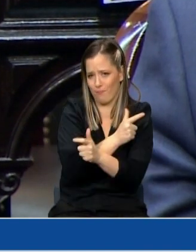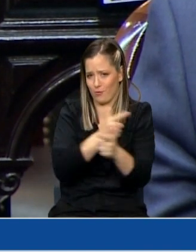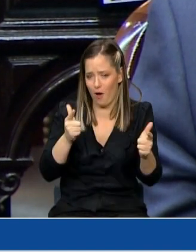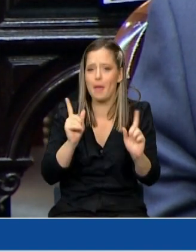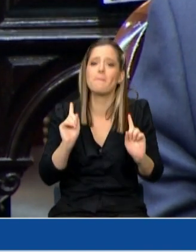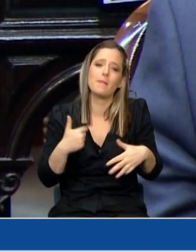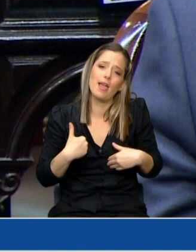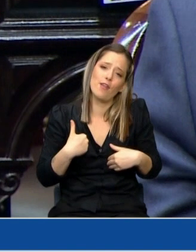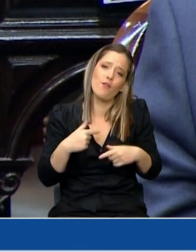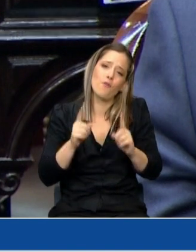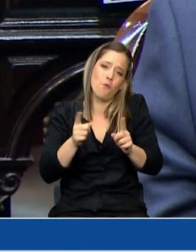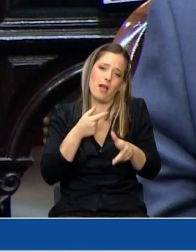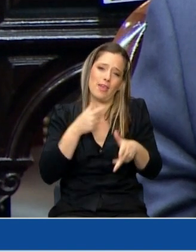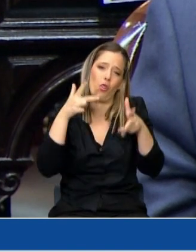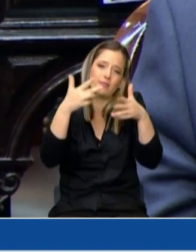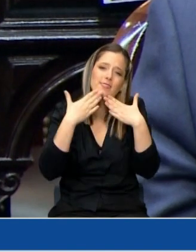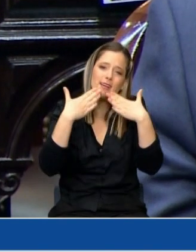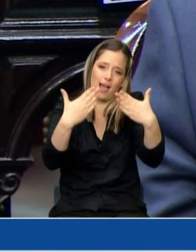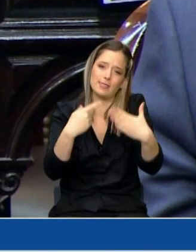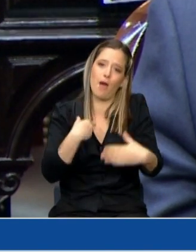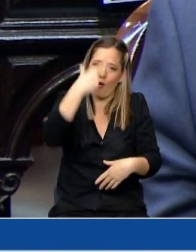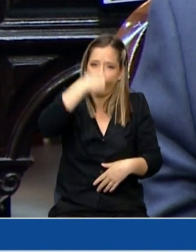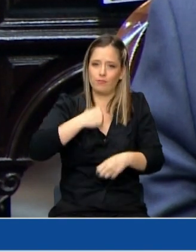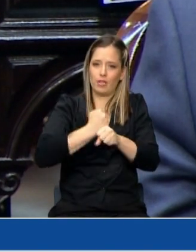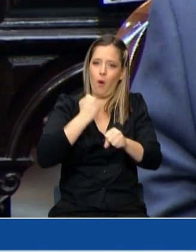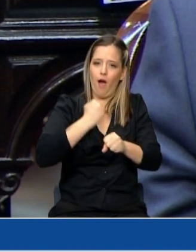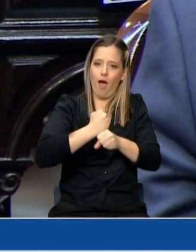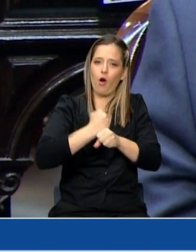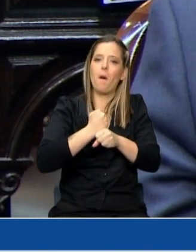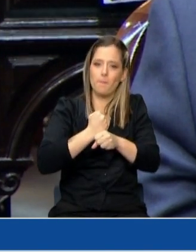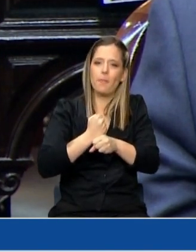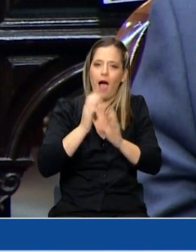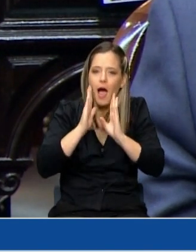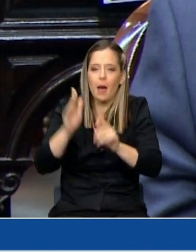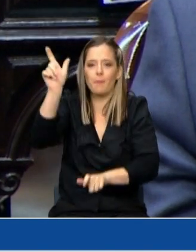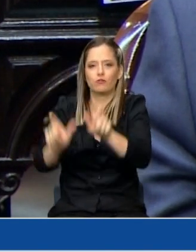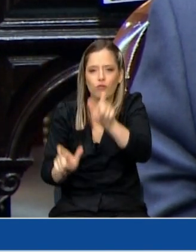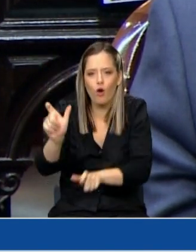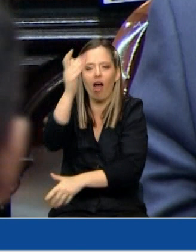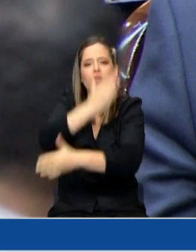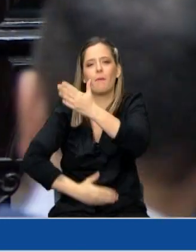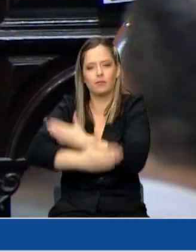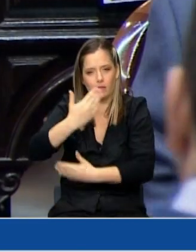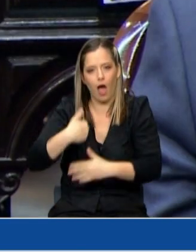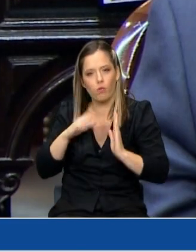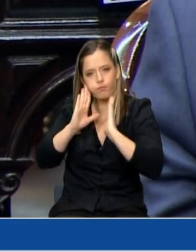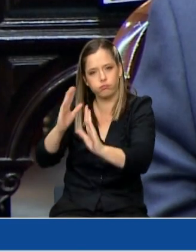porque se legisla para quienes tienen capacidades especiales o para quienes son